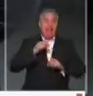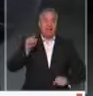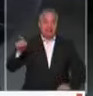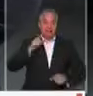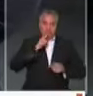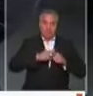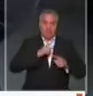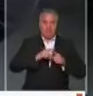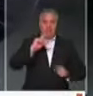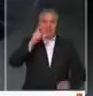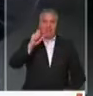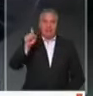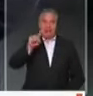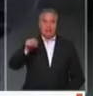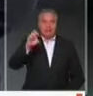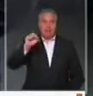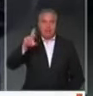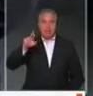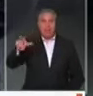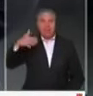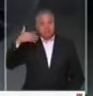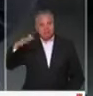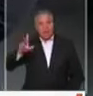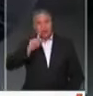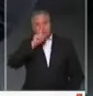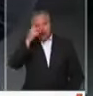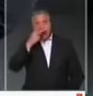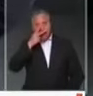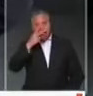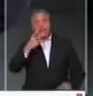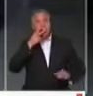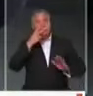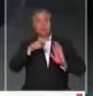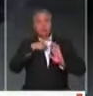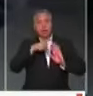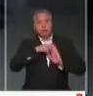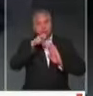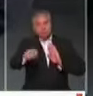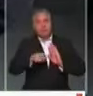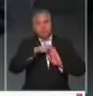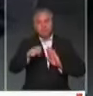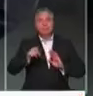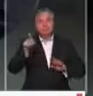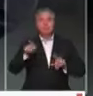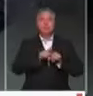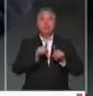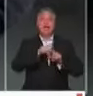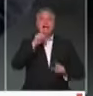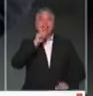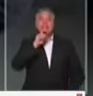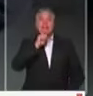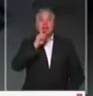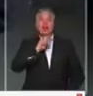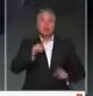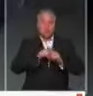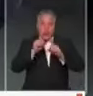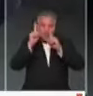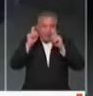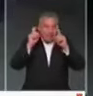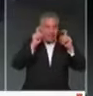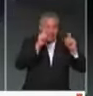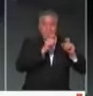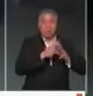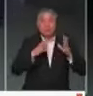y está acostumbrado, me ha visto saltar, le gusta ir a las presentaciones, se pone un poquitín celoso porque la gente igual se saca hartas fotos,